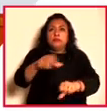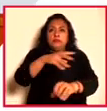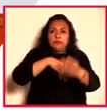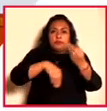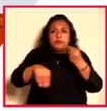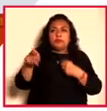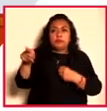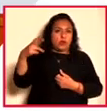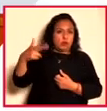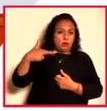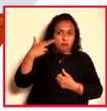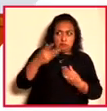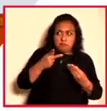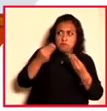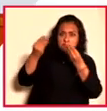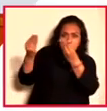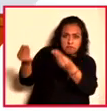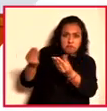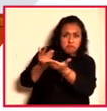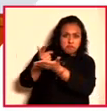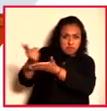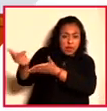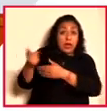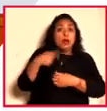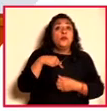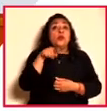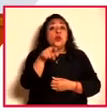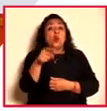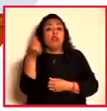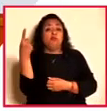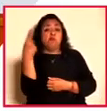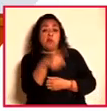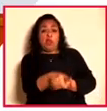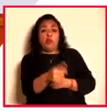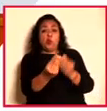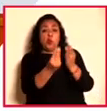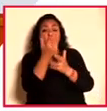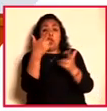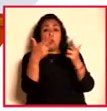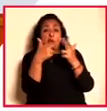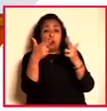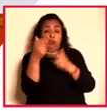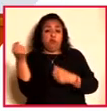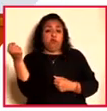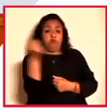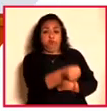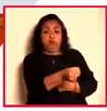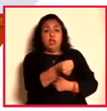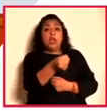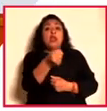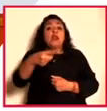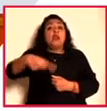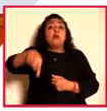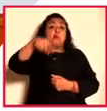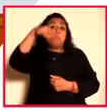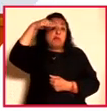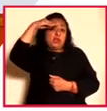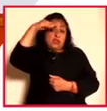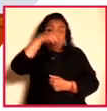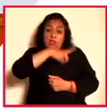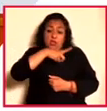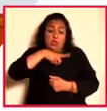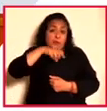misma, en fin. También imponer una nueva religión que ellos pensaban que era la que debería ser, que